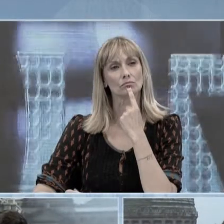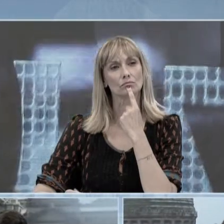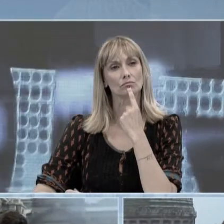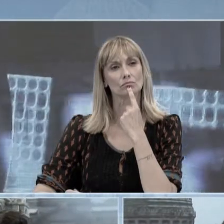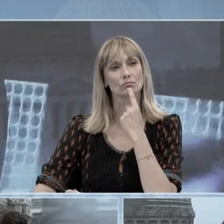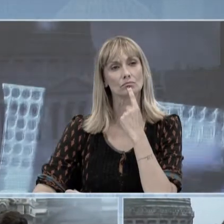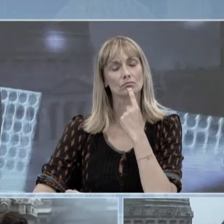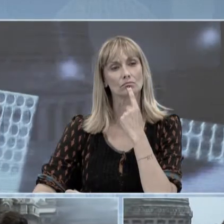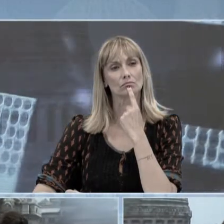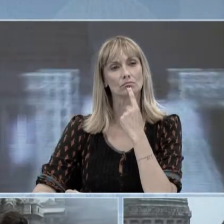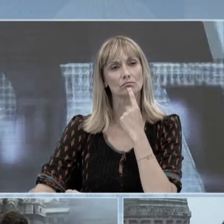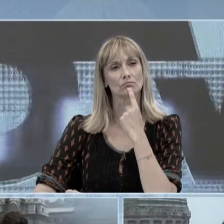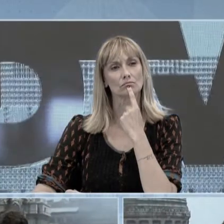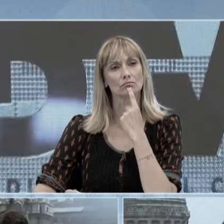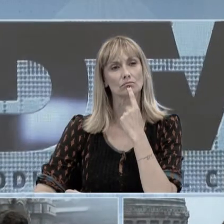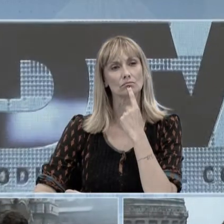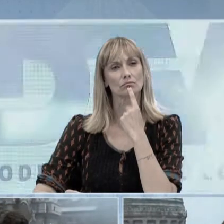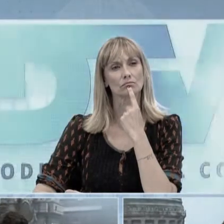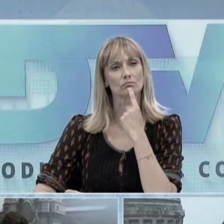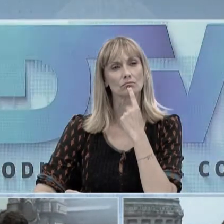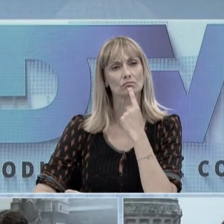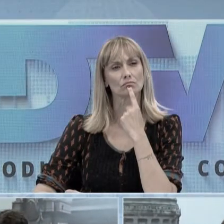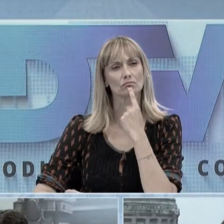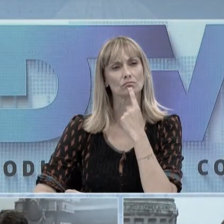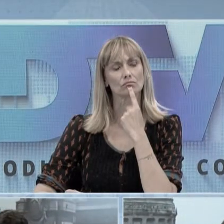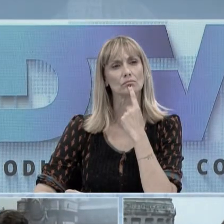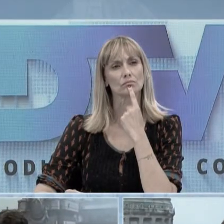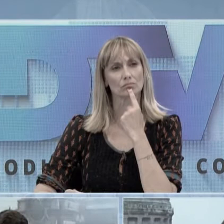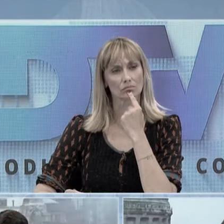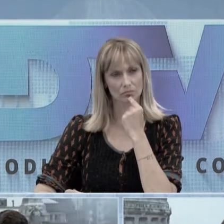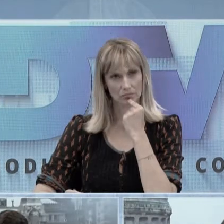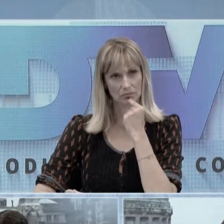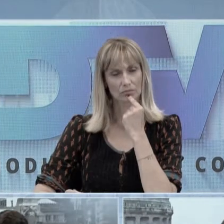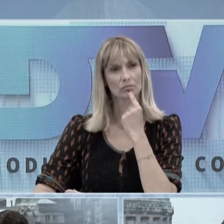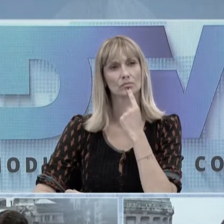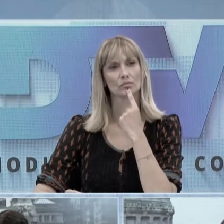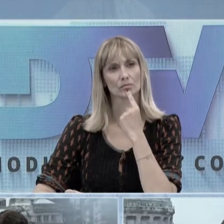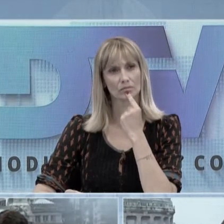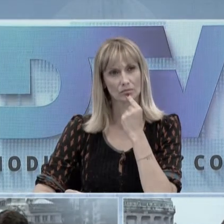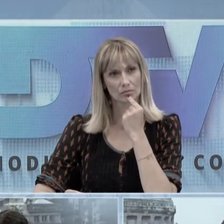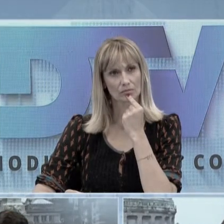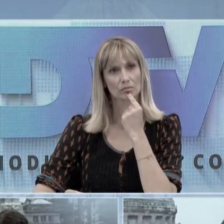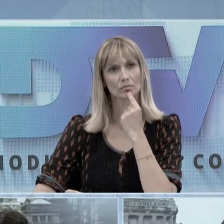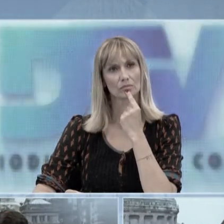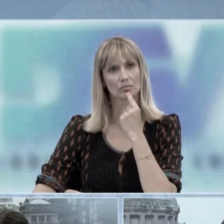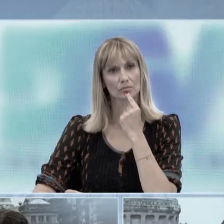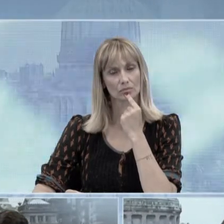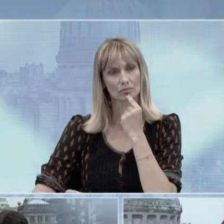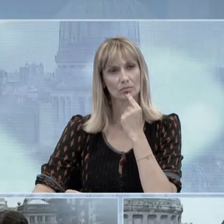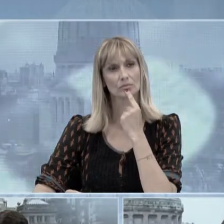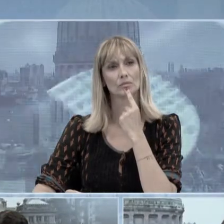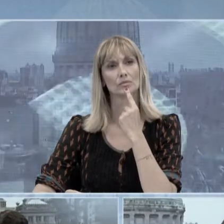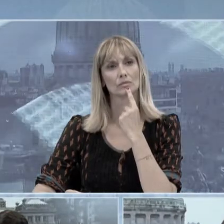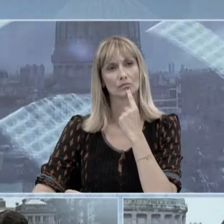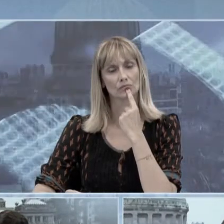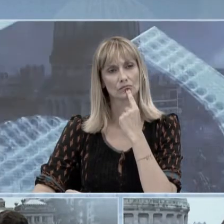previsional, cómo va a afectar a esto, y la nueva fórmula previsional, cómo va a afectar los egresos. Entonces, lo que